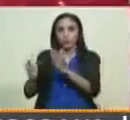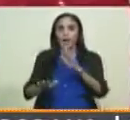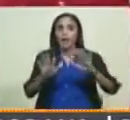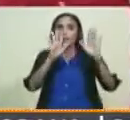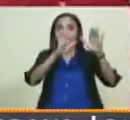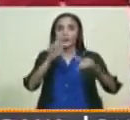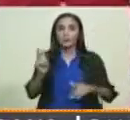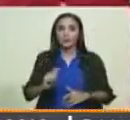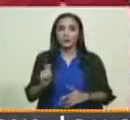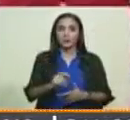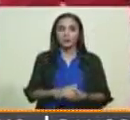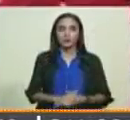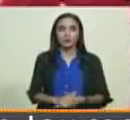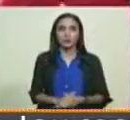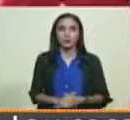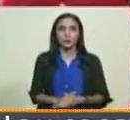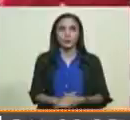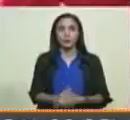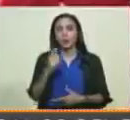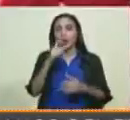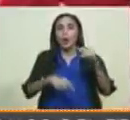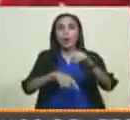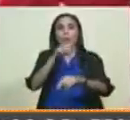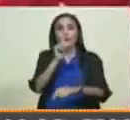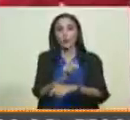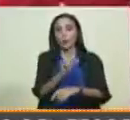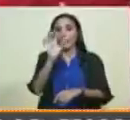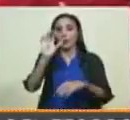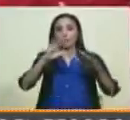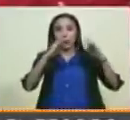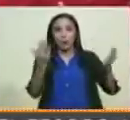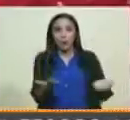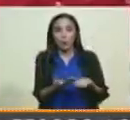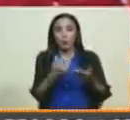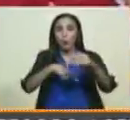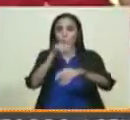meses. Único país del mundo.